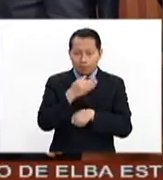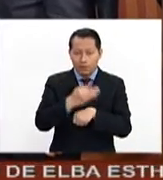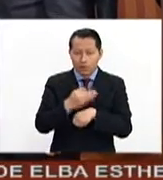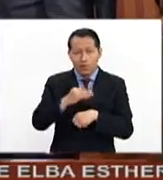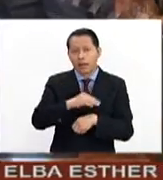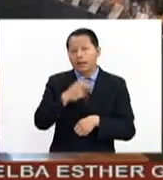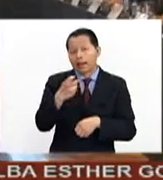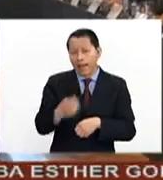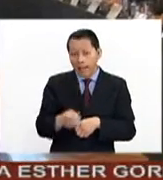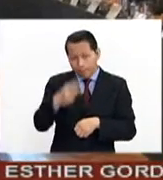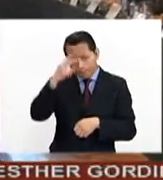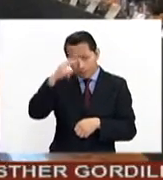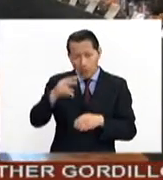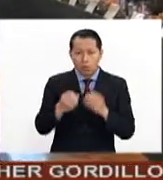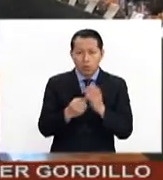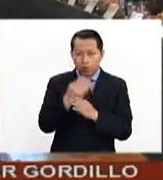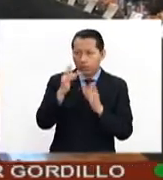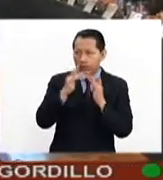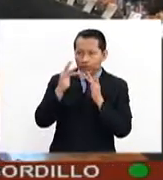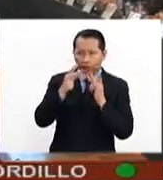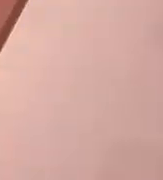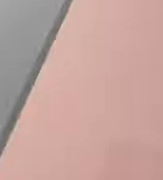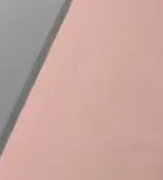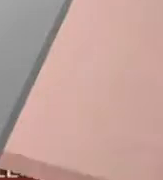debe buscar nuevos aliados comerciales.